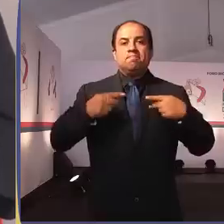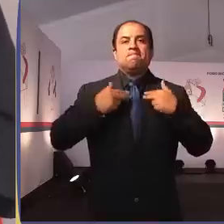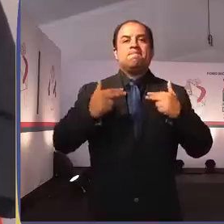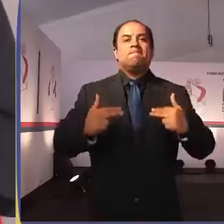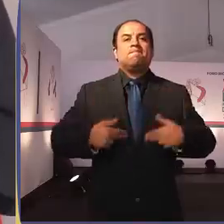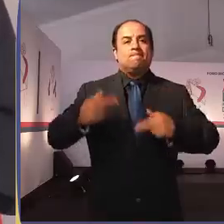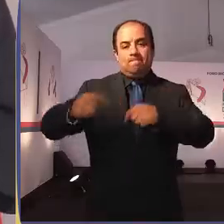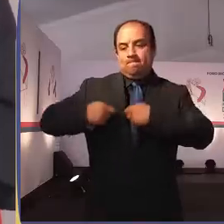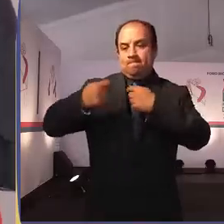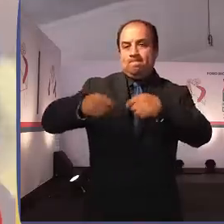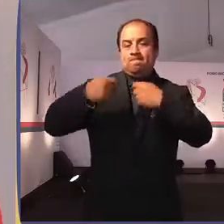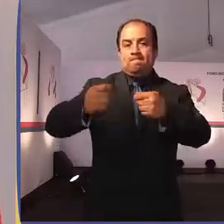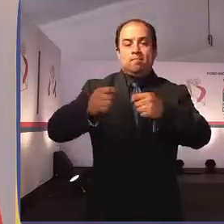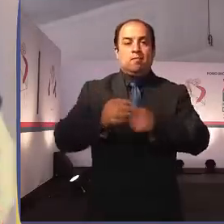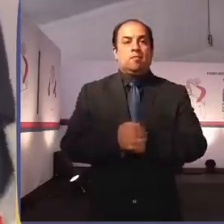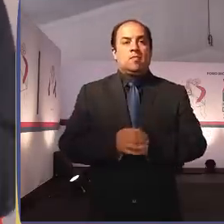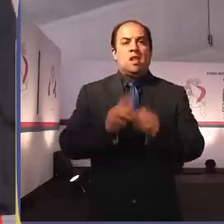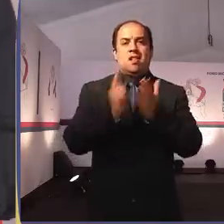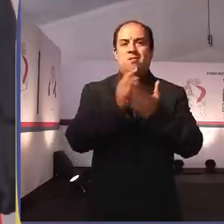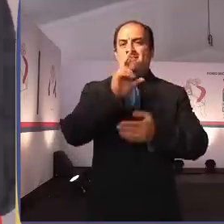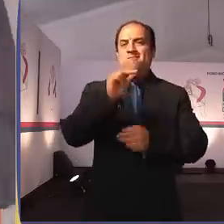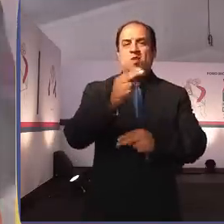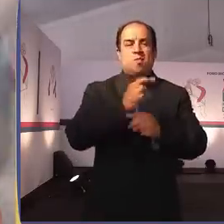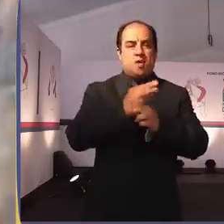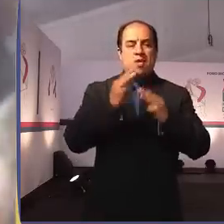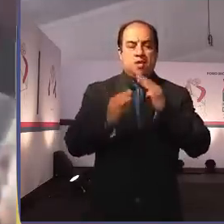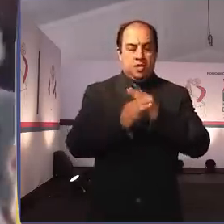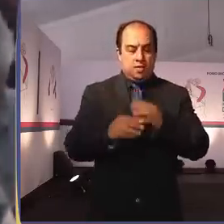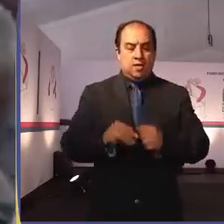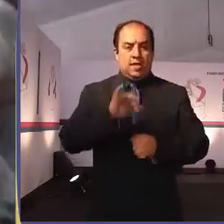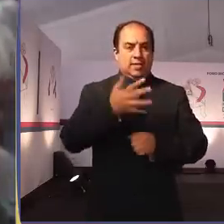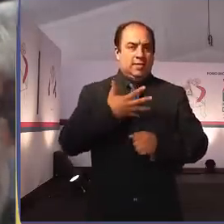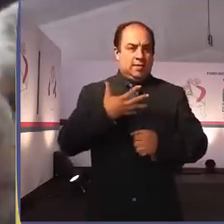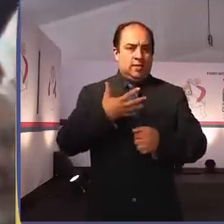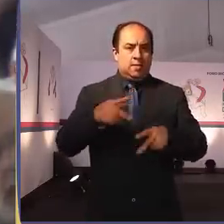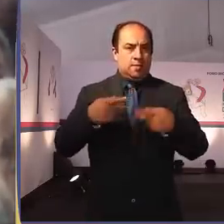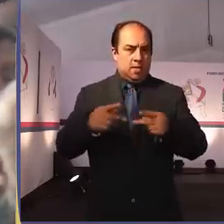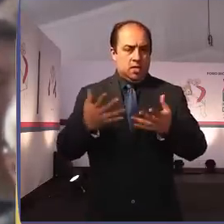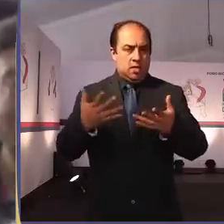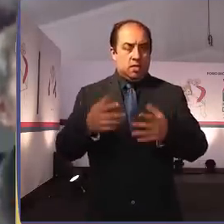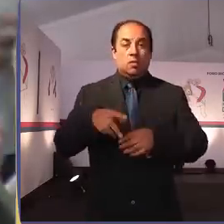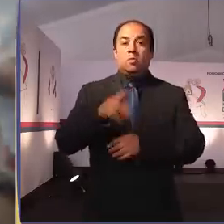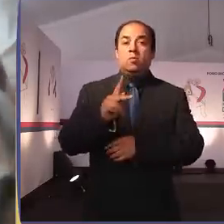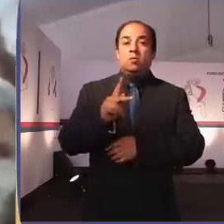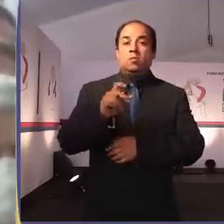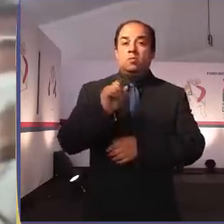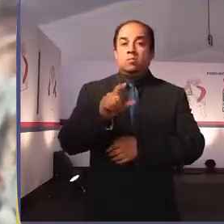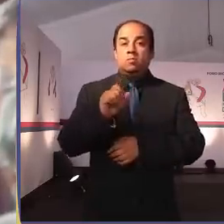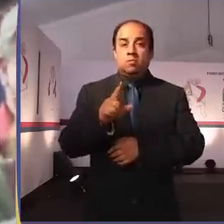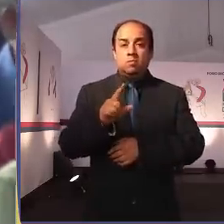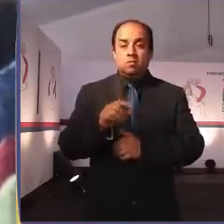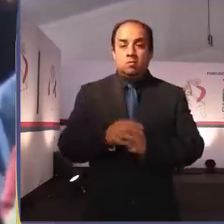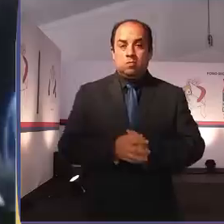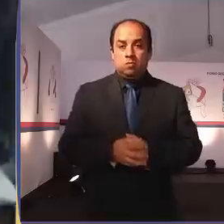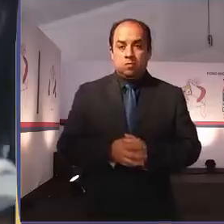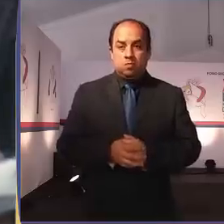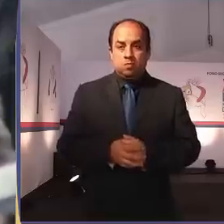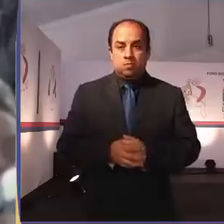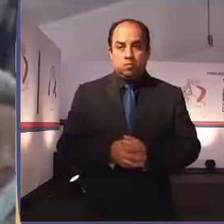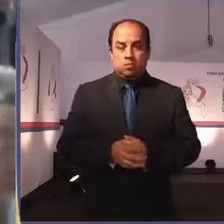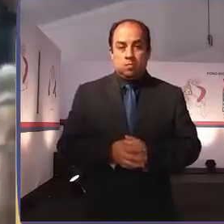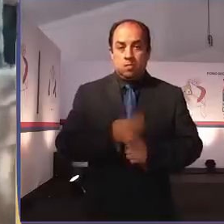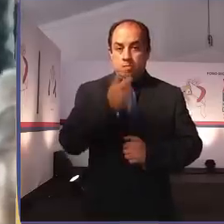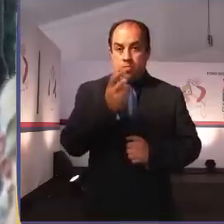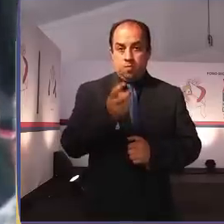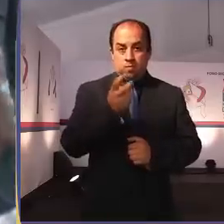productos. Que van al mercado, sí, que estamos en un mercado concurrente, pero también que se regalan. En